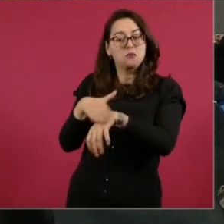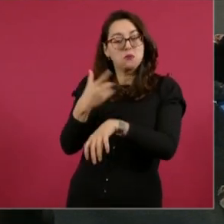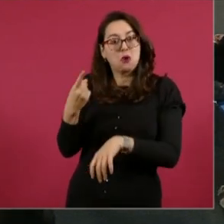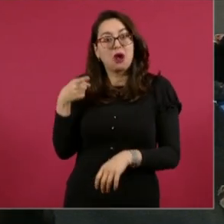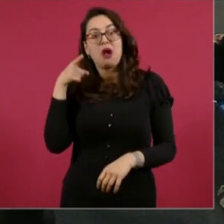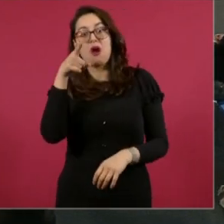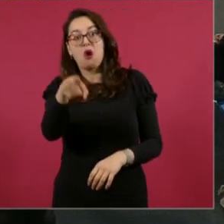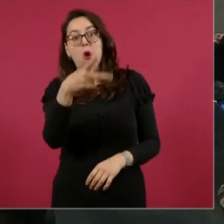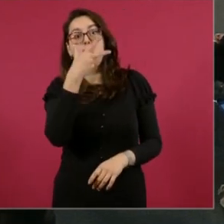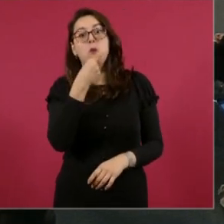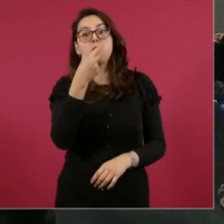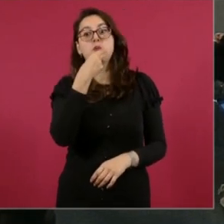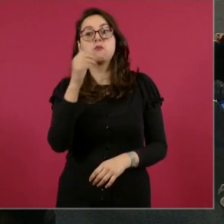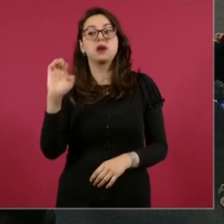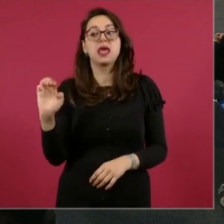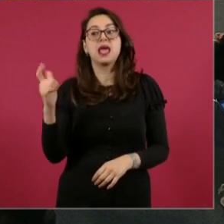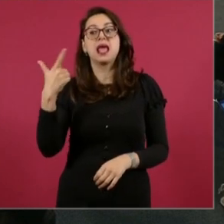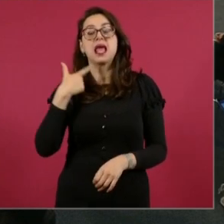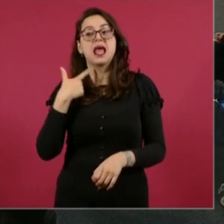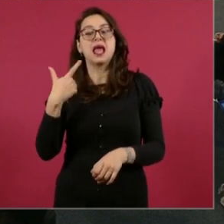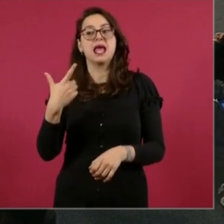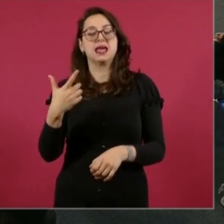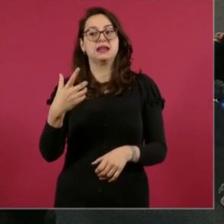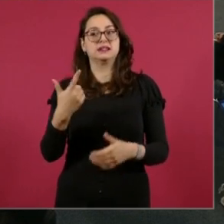vida Carlos Ursúa,